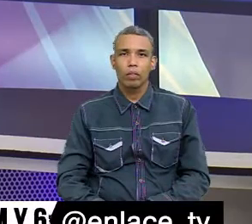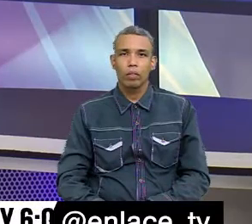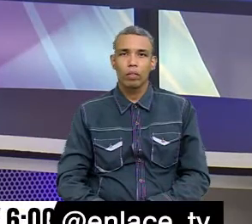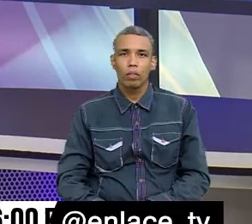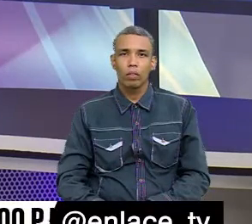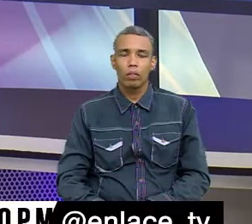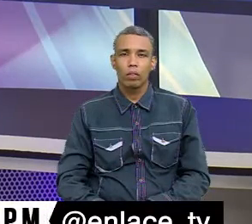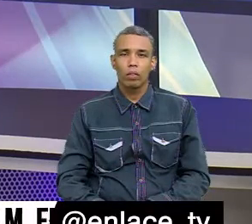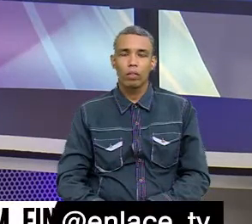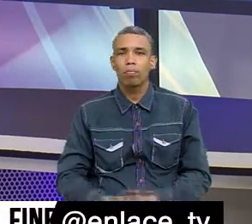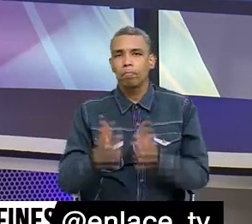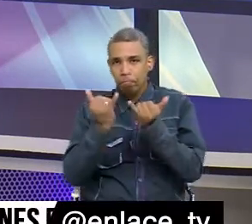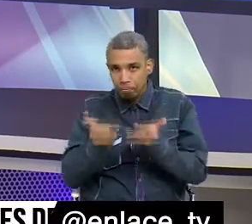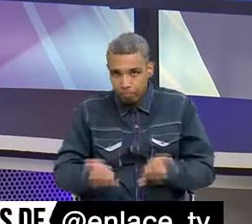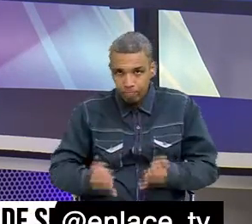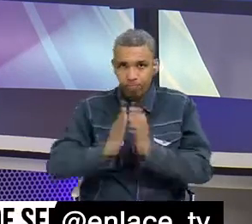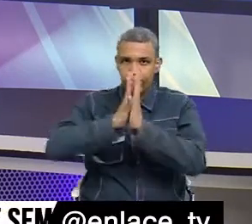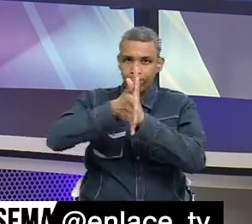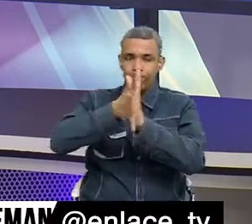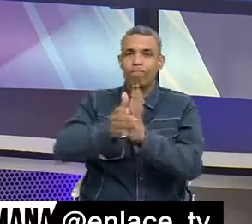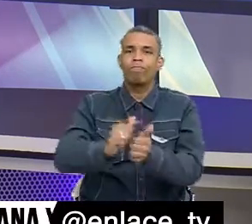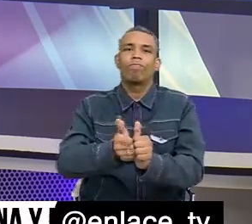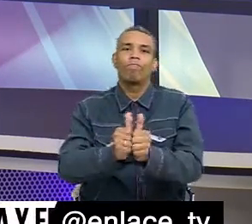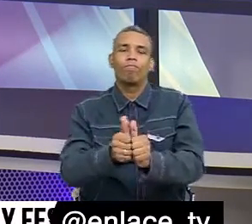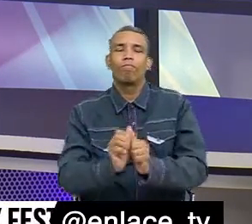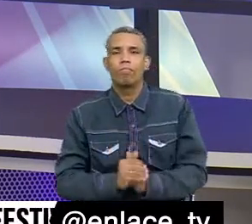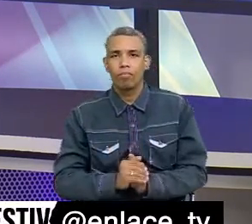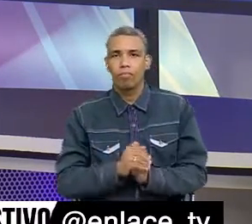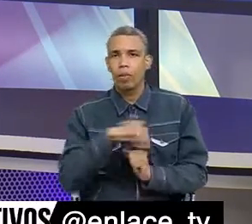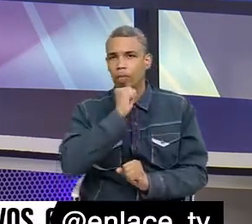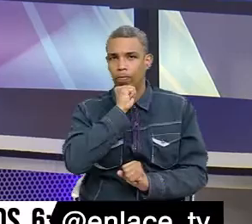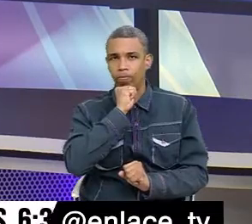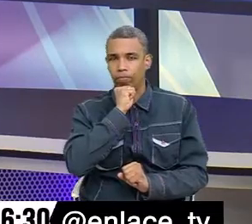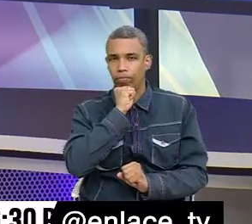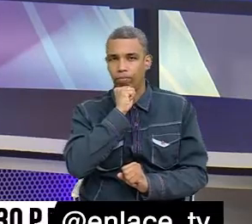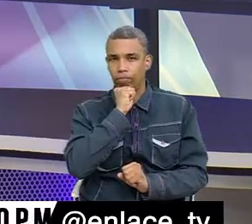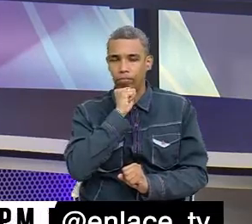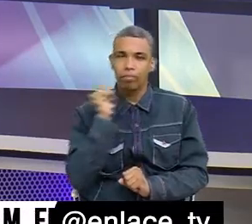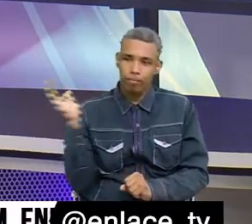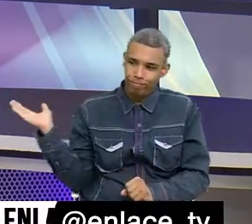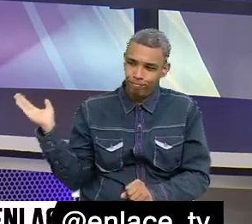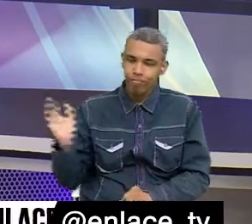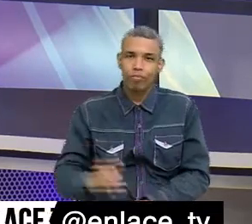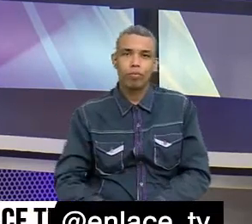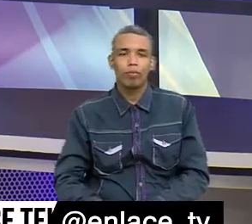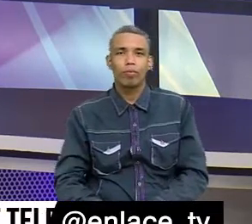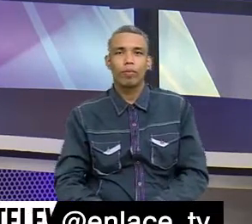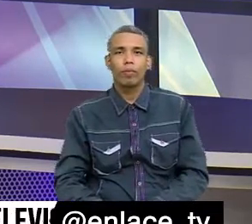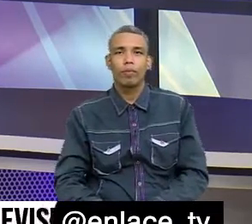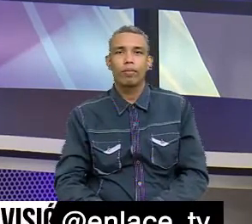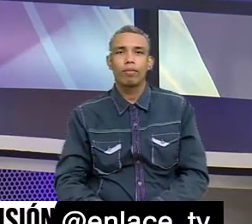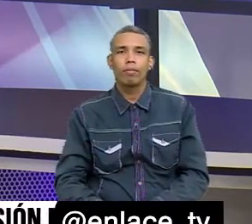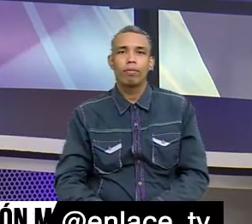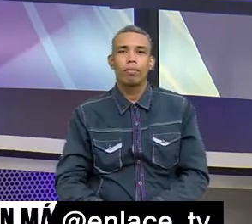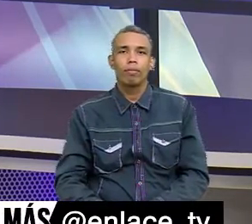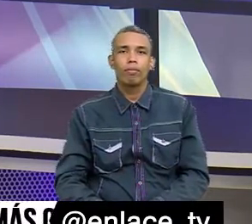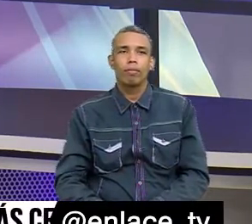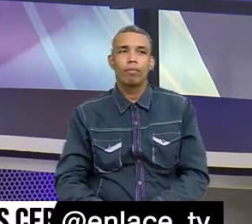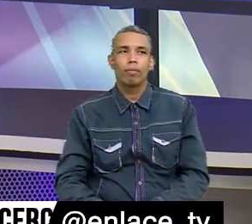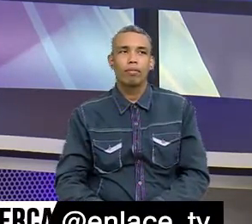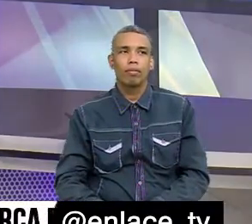con información deportiva en Enlace Noticias. Le doy paso en este momento a Luis Alfonso del Pocho Molina, que nos tiene información de ya cuánto están